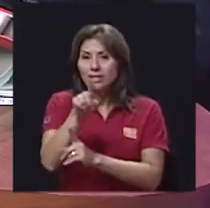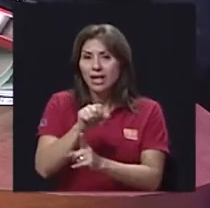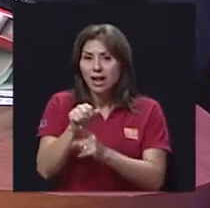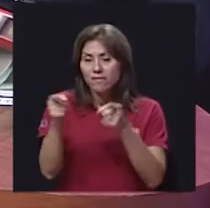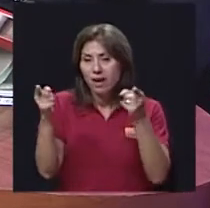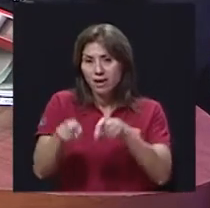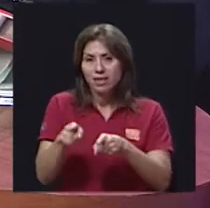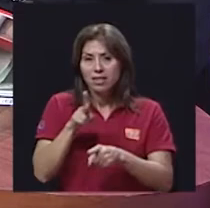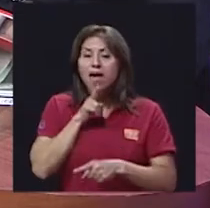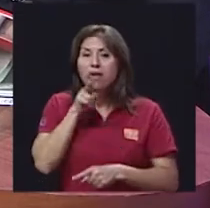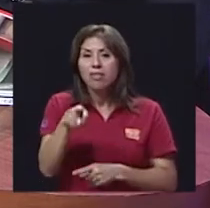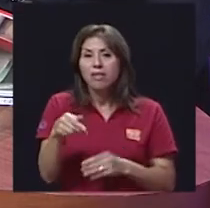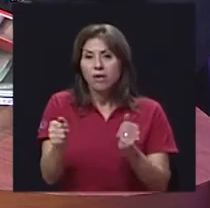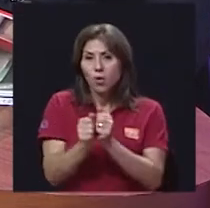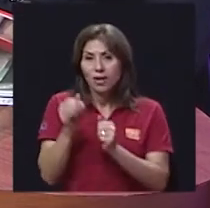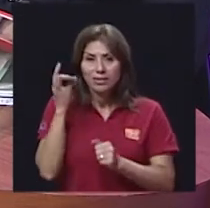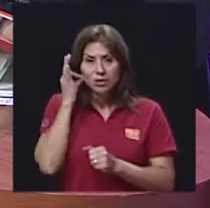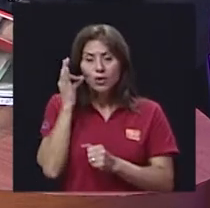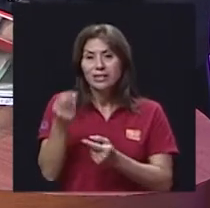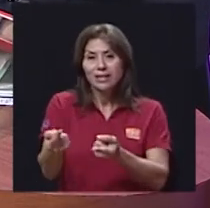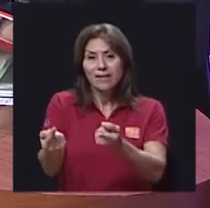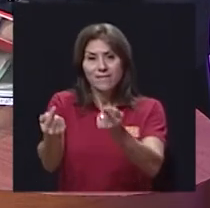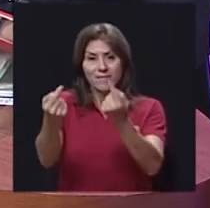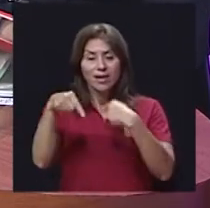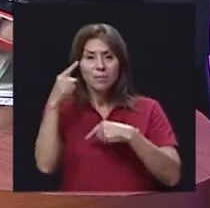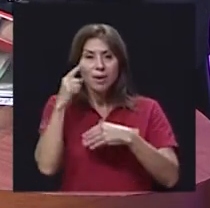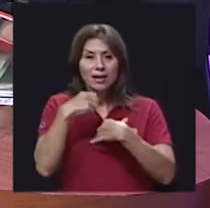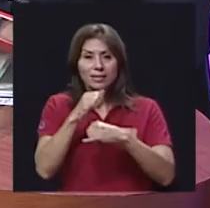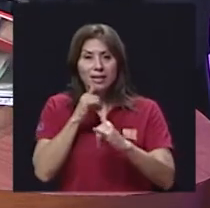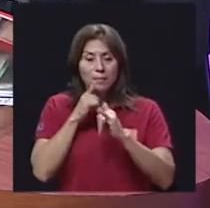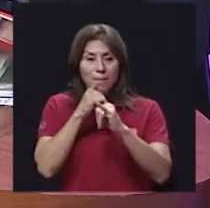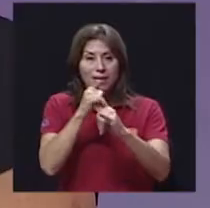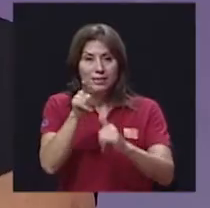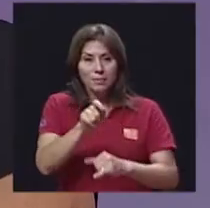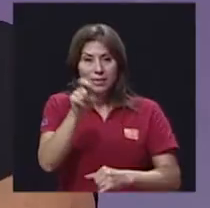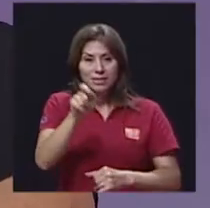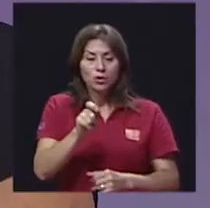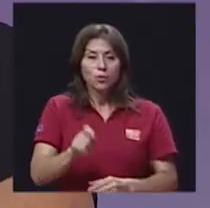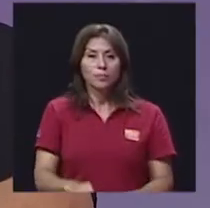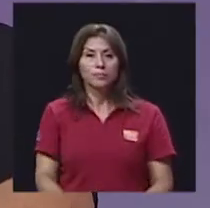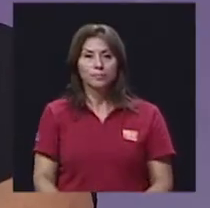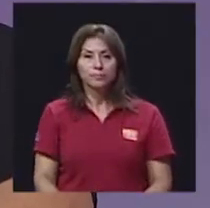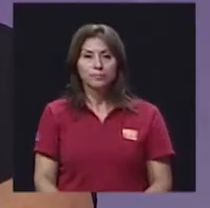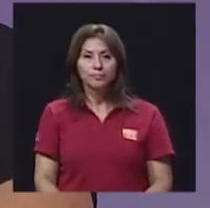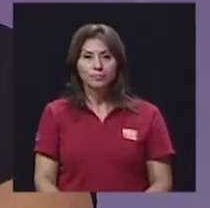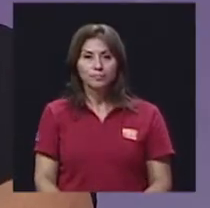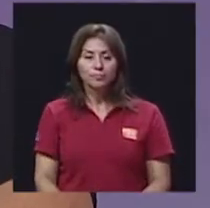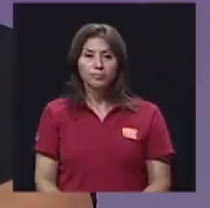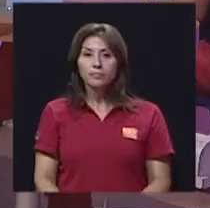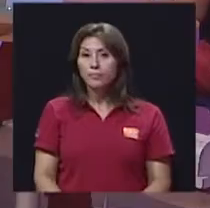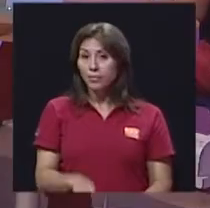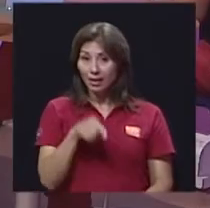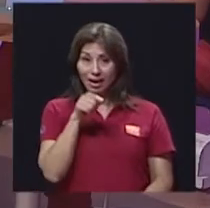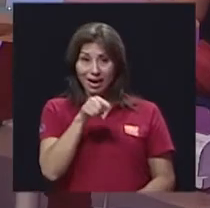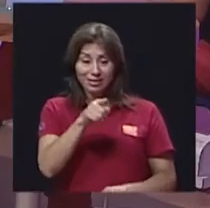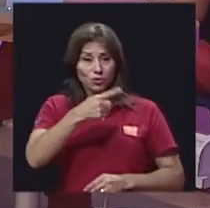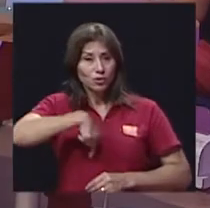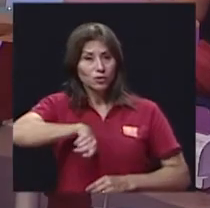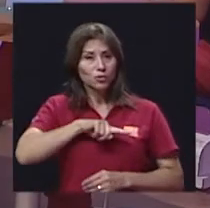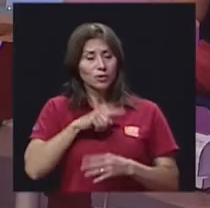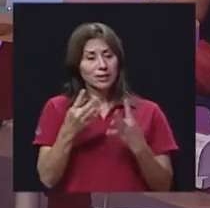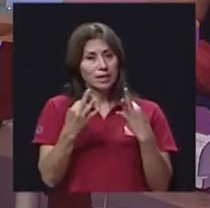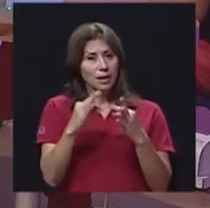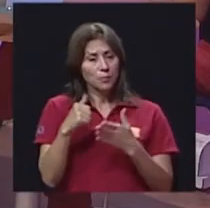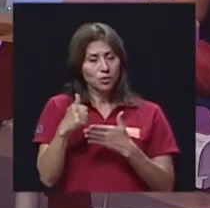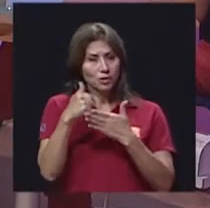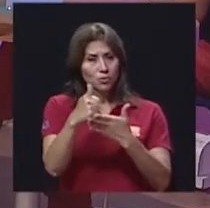la realidad con las señoras que vienen a presentar las demandas de pensión. Ahí es, perdón, donde nosotras tratamos de ayudar,